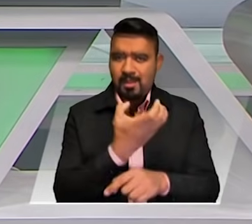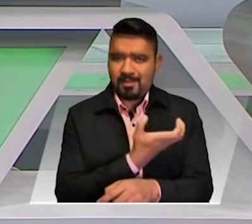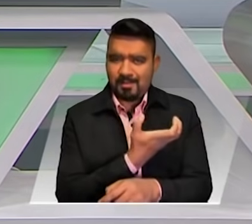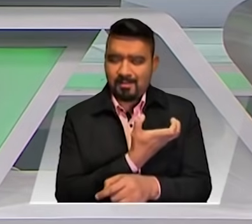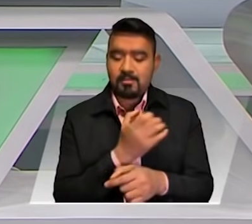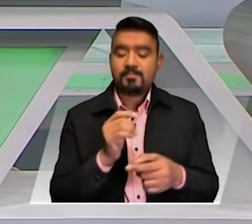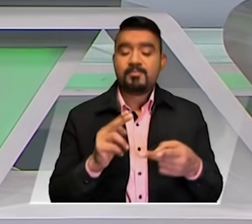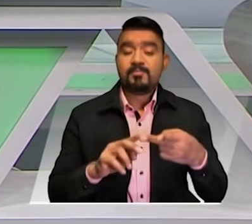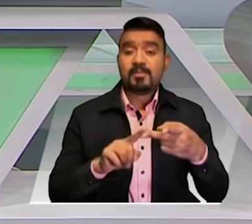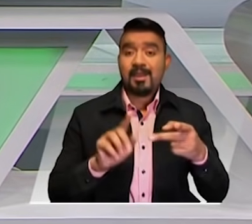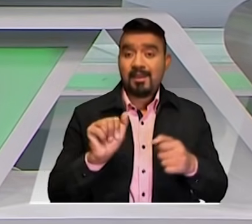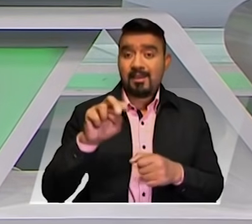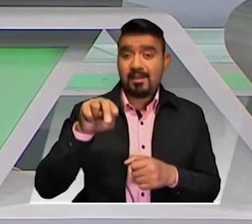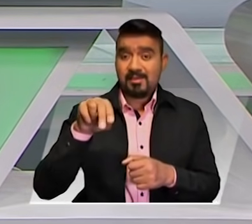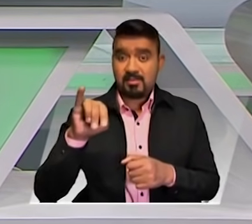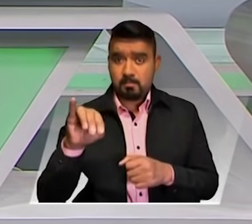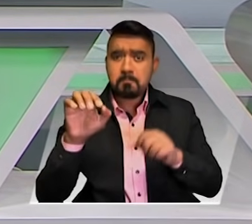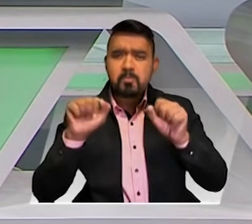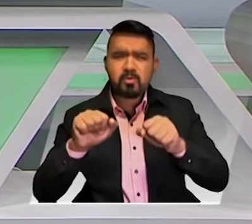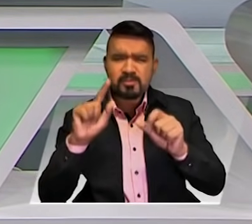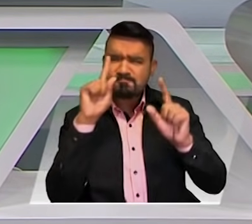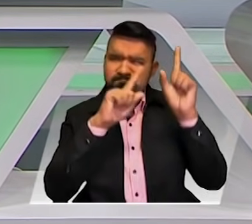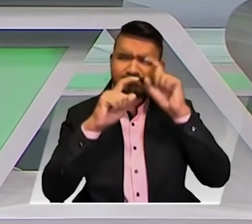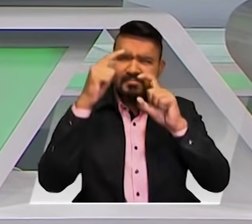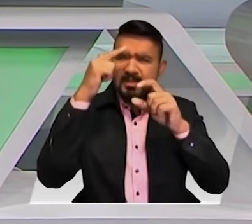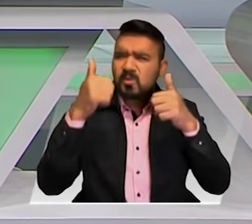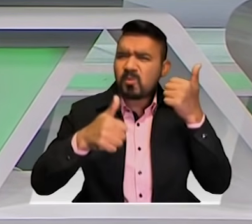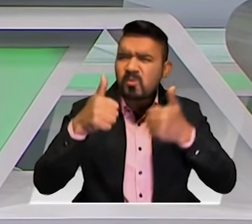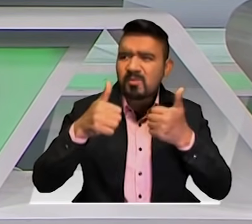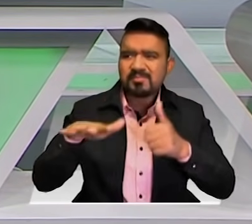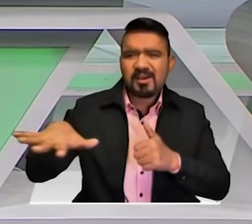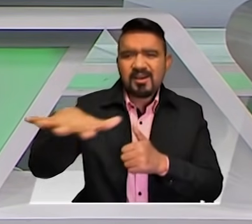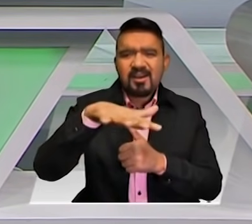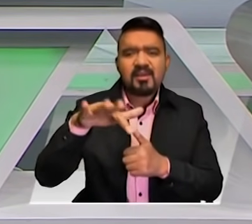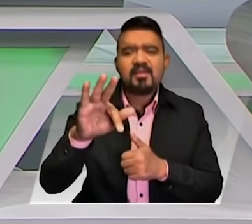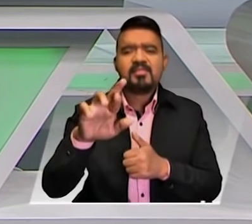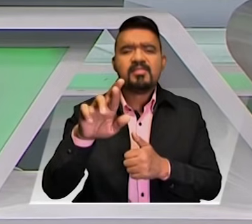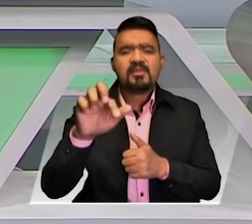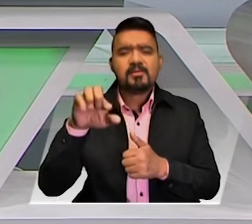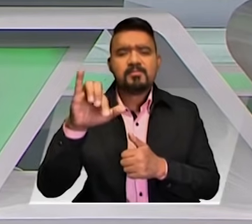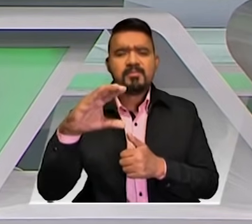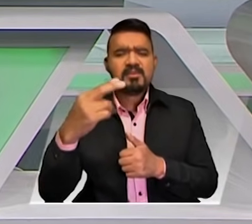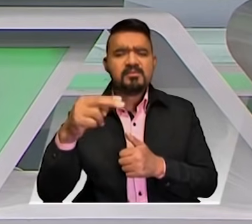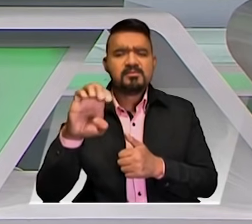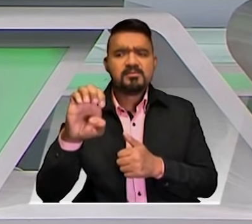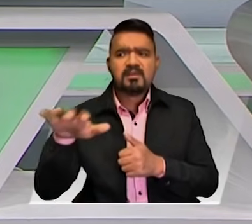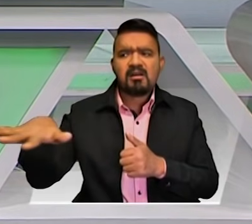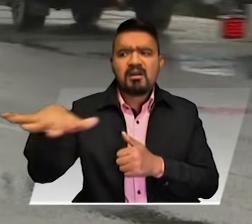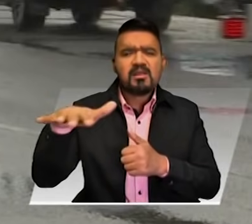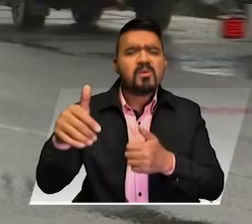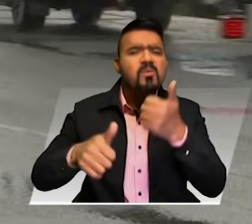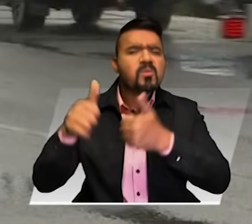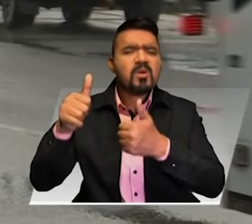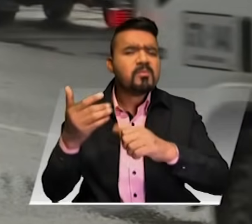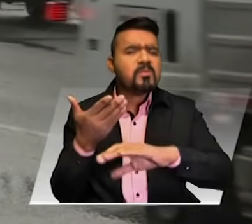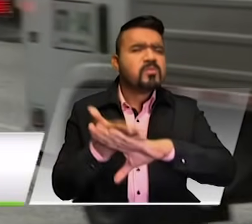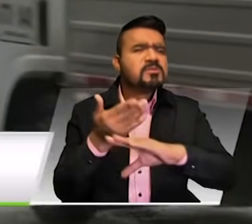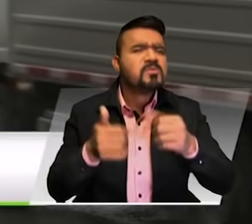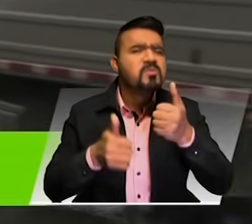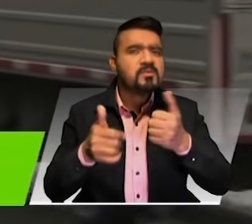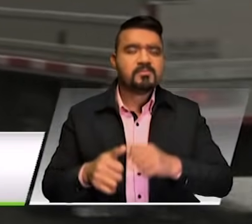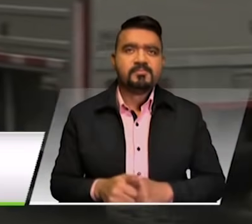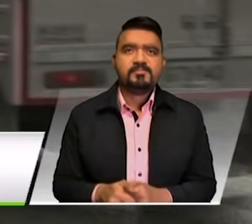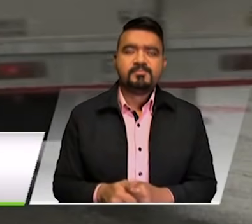ANI definan el futuro de las casetas del Cabildo y el Trapiche. Les contamos las propuestas que hay sobre la mesa.